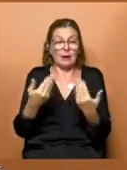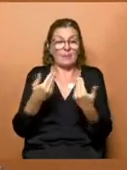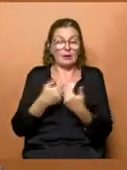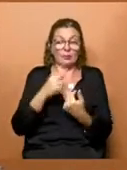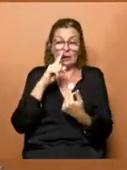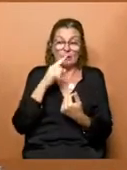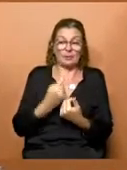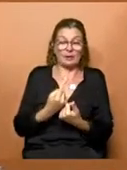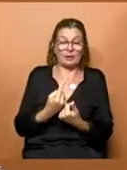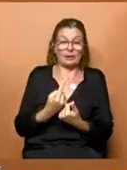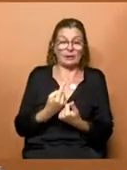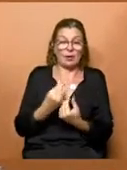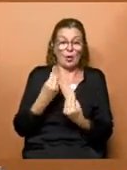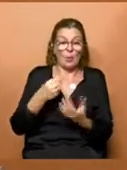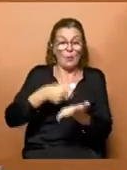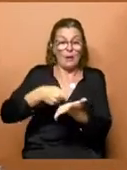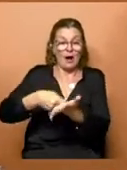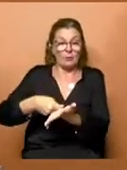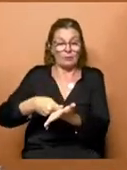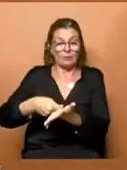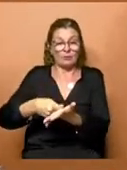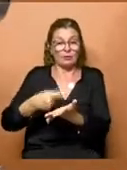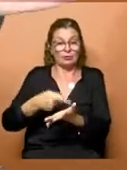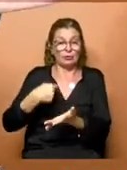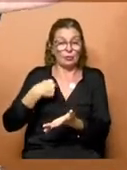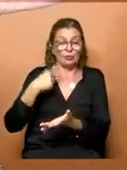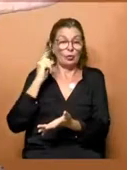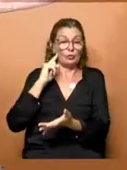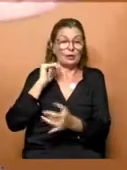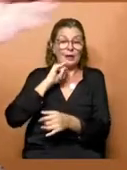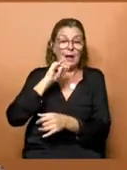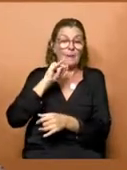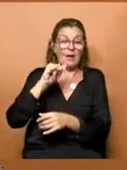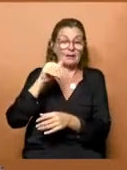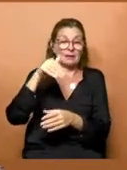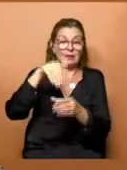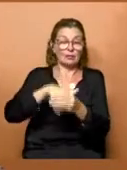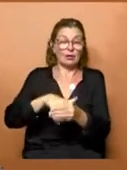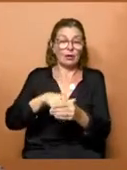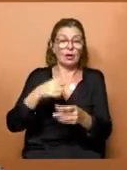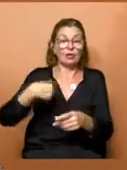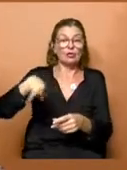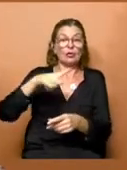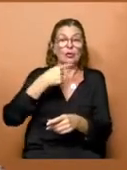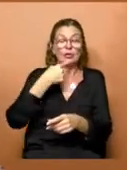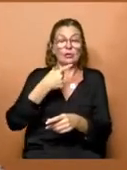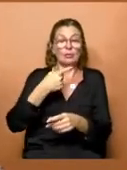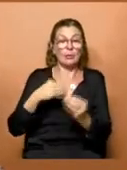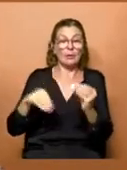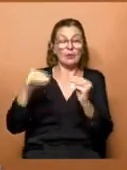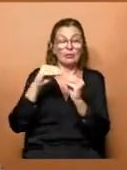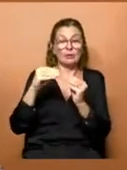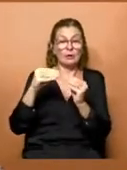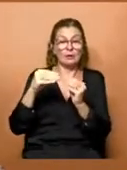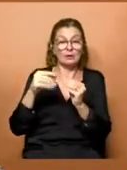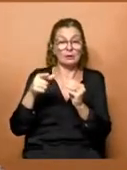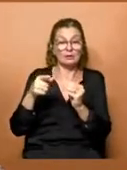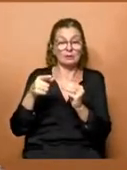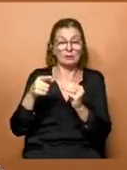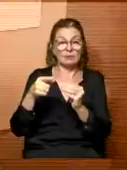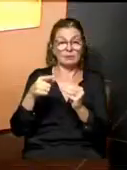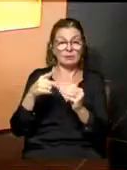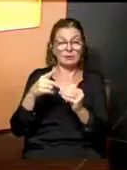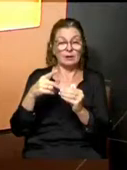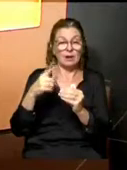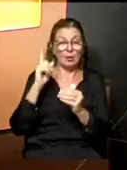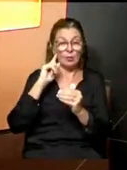inmediata es ¿cómo se paga? Y yo estoy escuchando en la campaña electoral que todos dicen no vamos a subir los impuestos. Parece, escuchaba a Delgado, creo